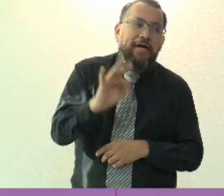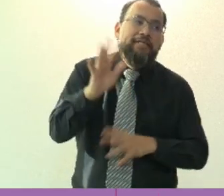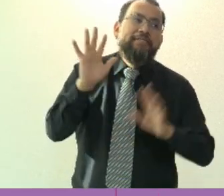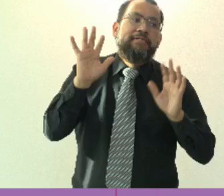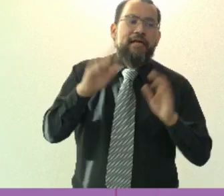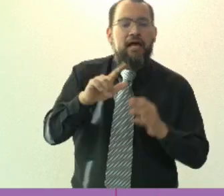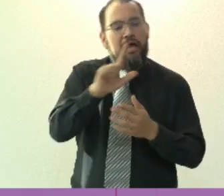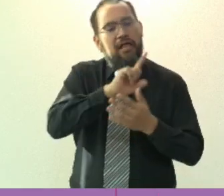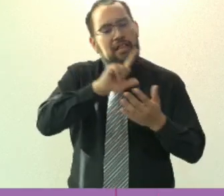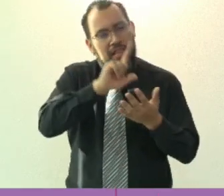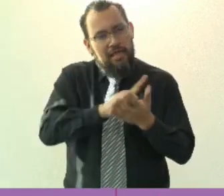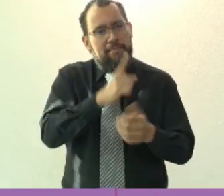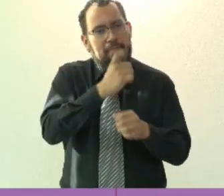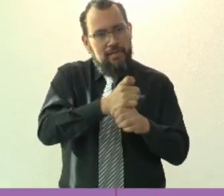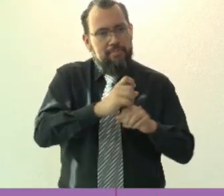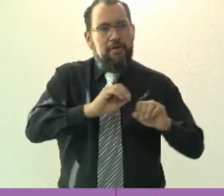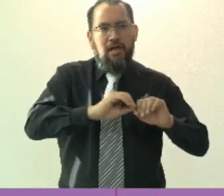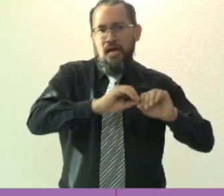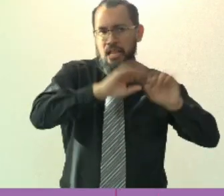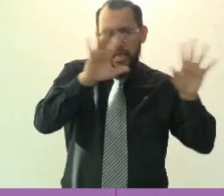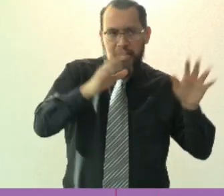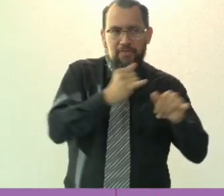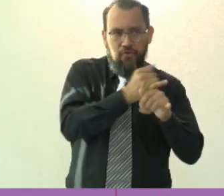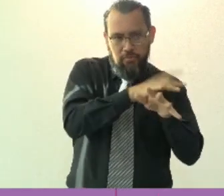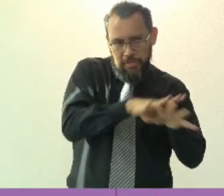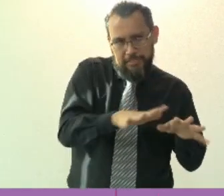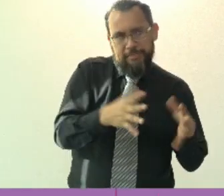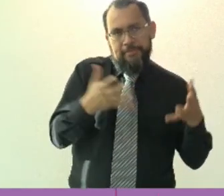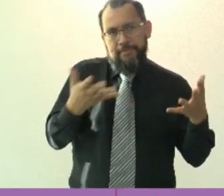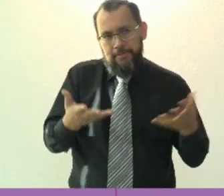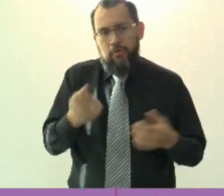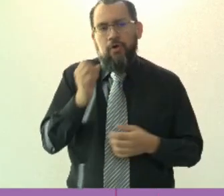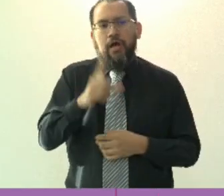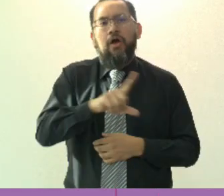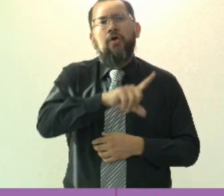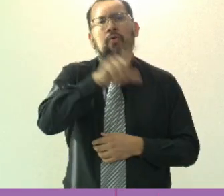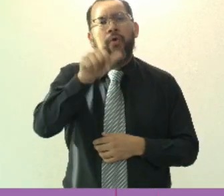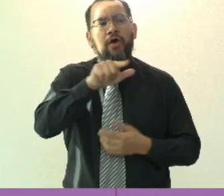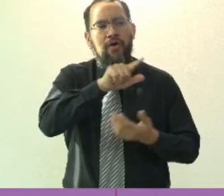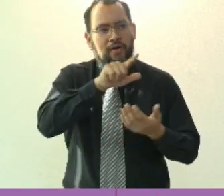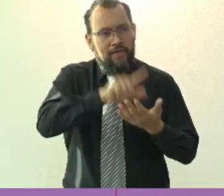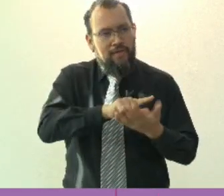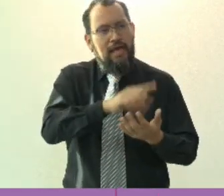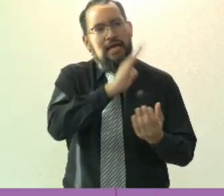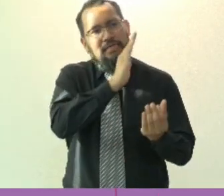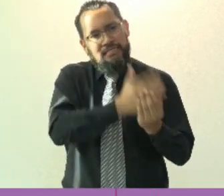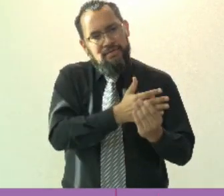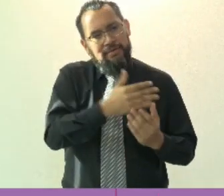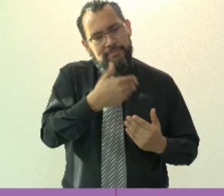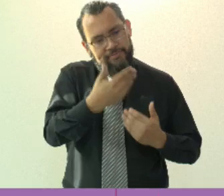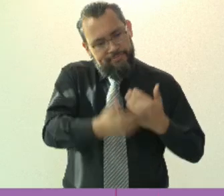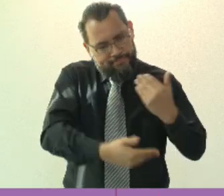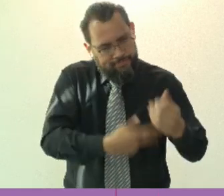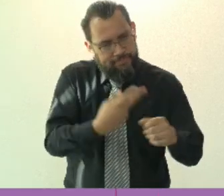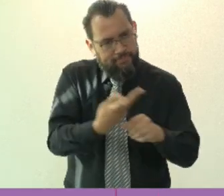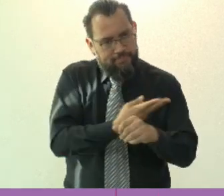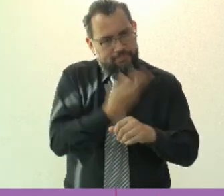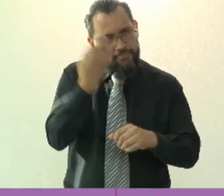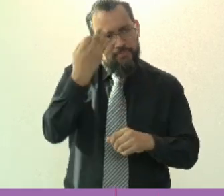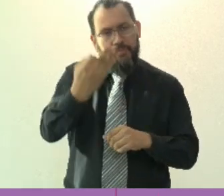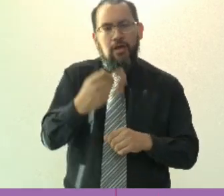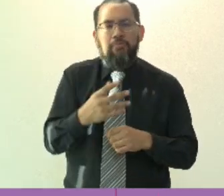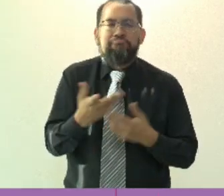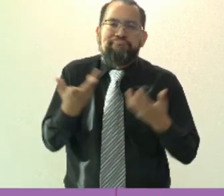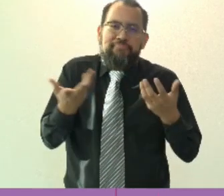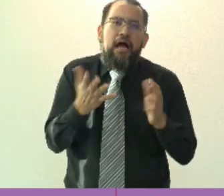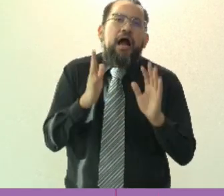con una ley de transparencia y salió la ley de transparencia, lo de archivos que quedó para mucho después y bueno, ya salió. Haya sido como